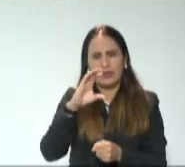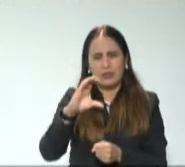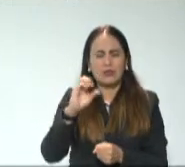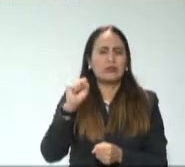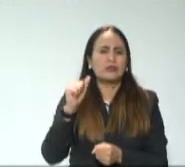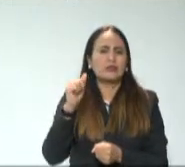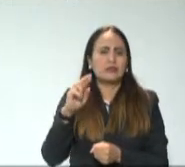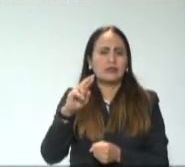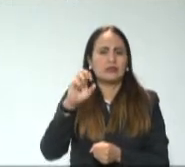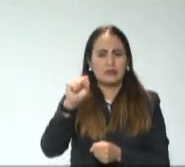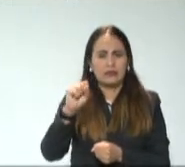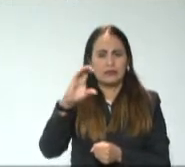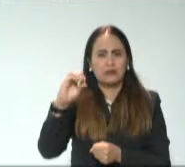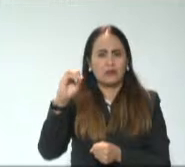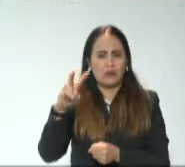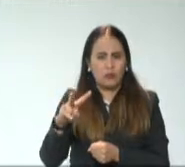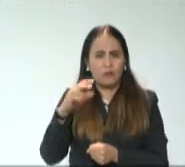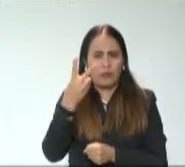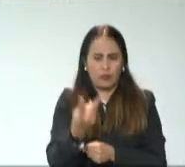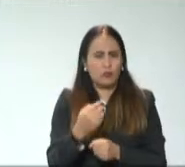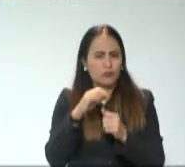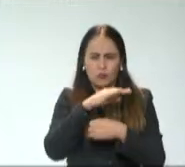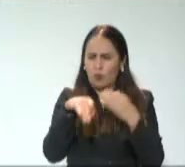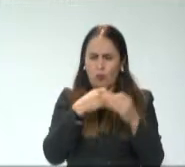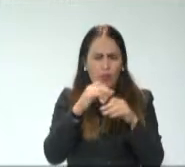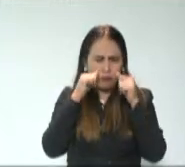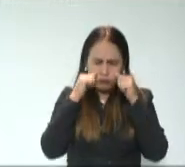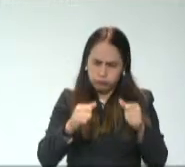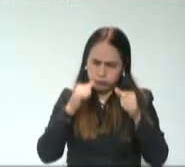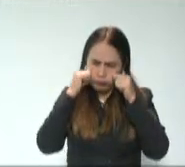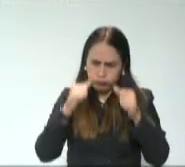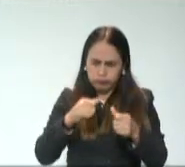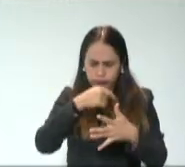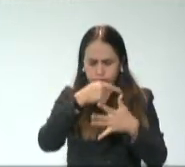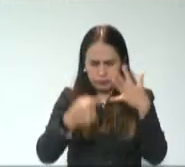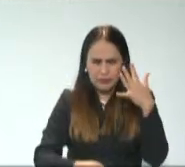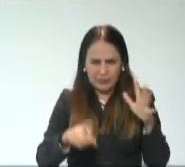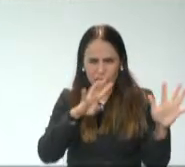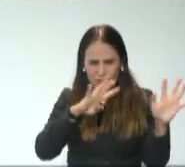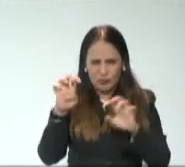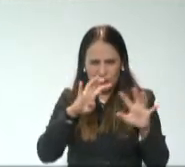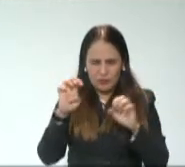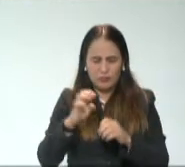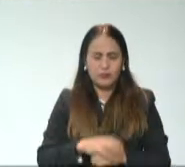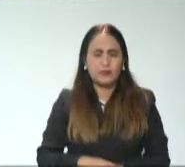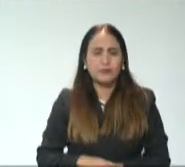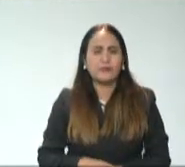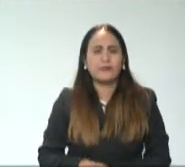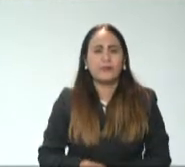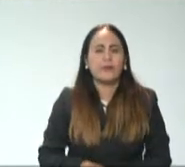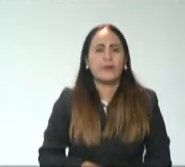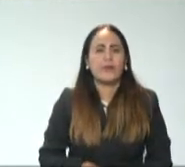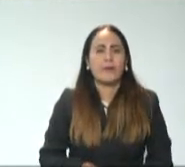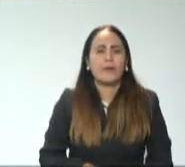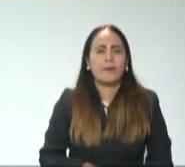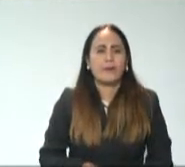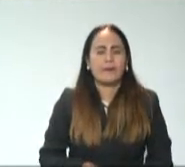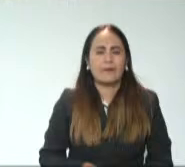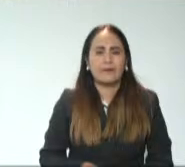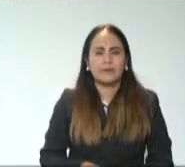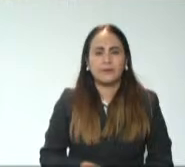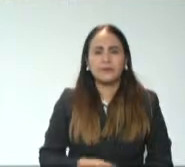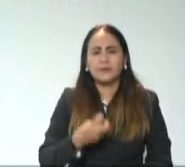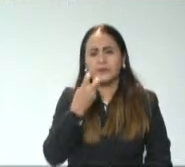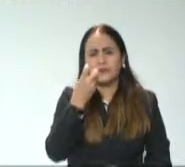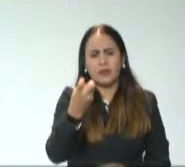2 y todas han sido atendidas pero esta eh esta distribución de de